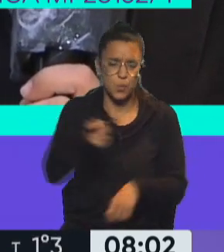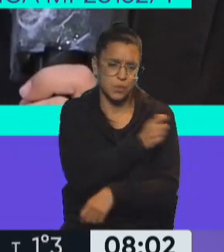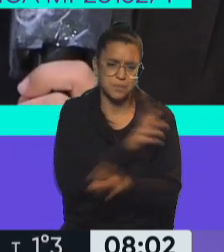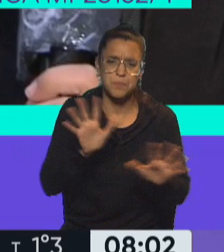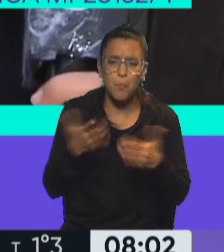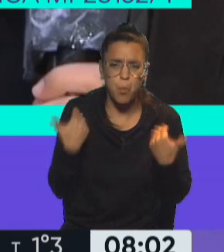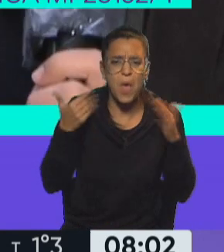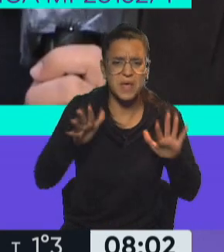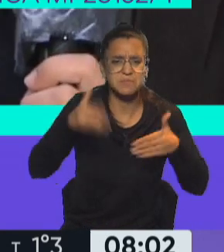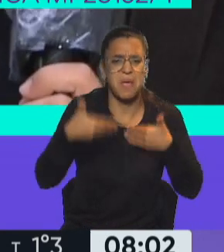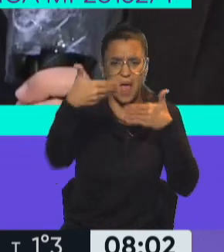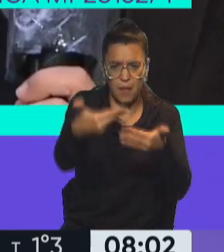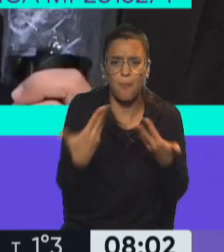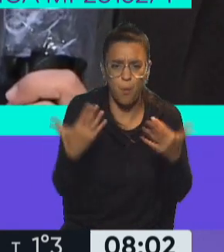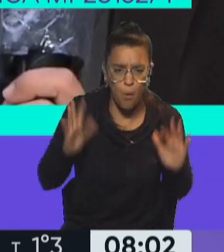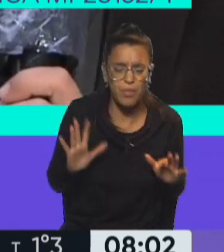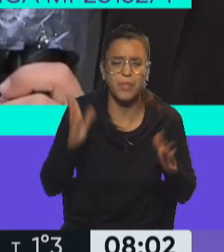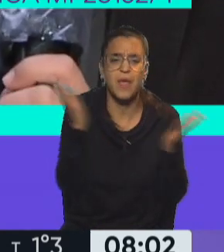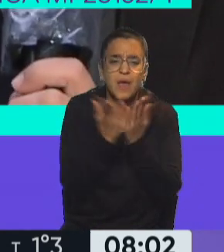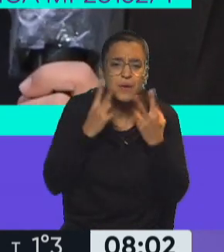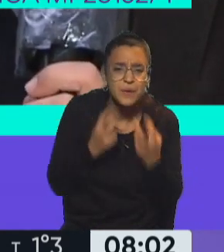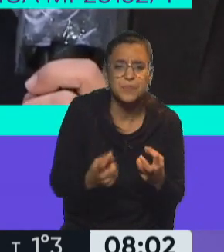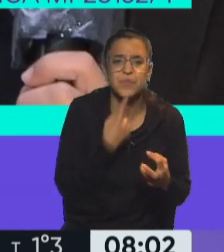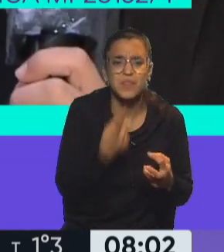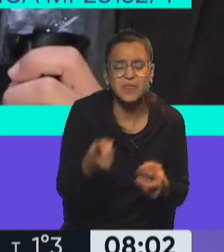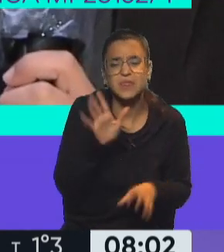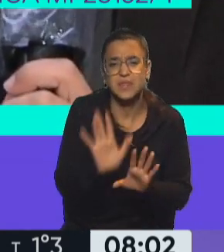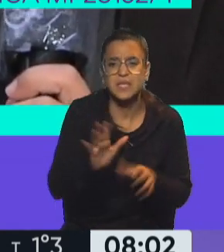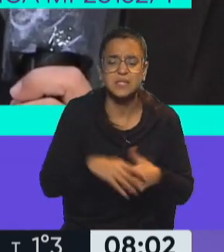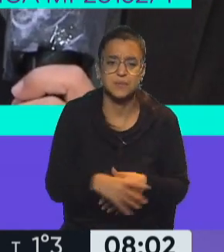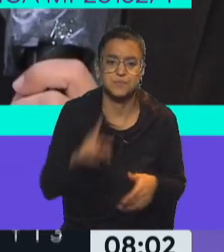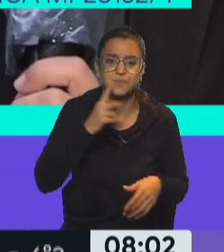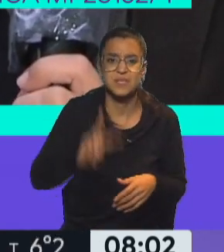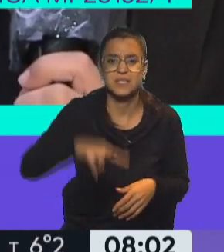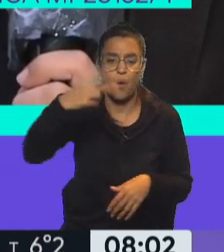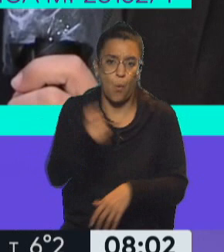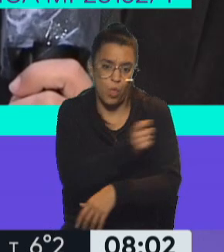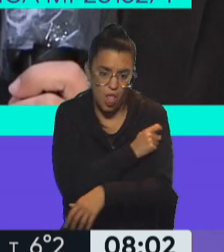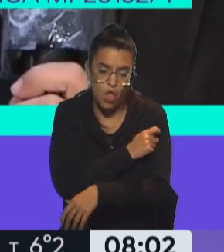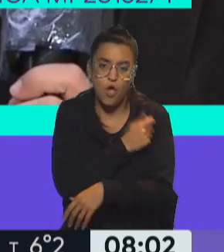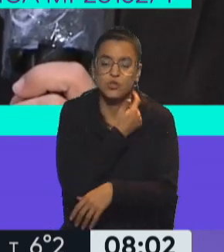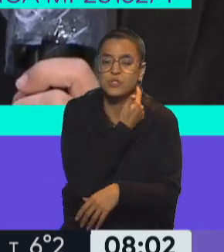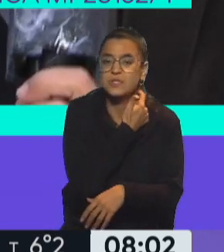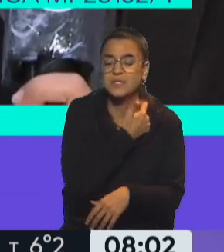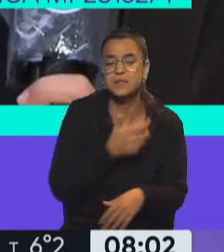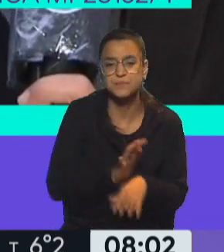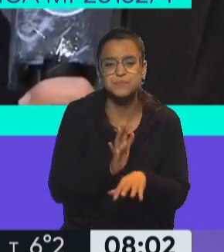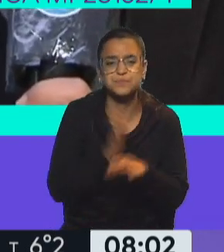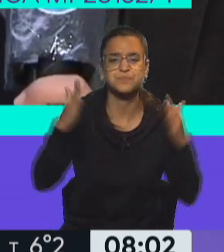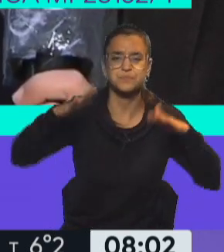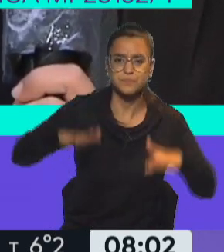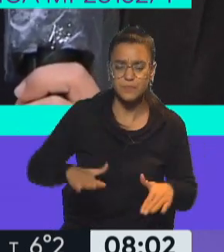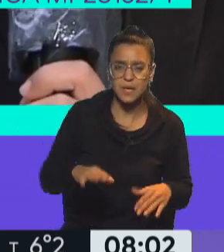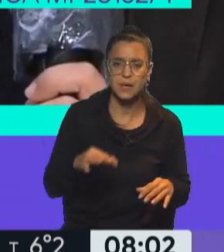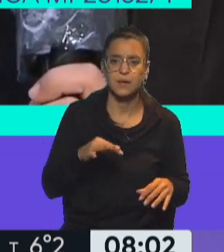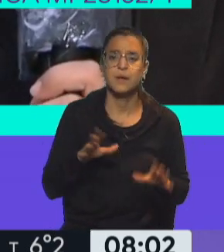Eso puede esperar un poquito, aunque los estudios dicen que esta variante con la segunda dosis es se atenúa un poco el